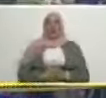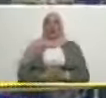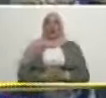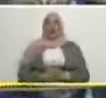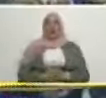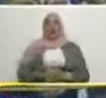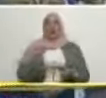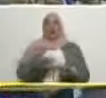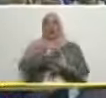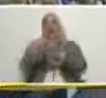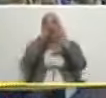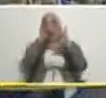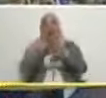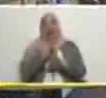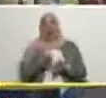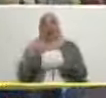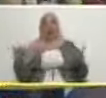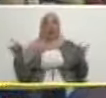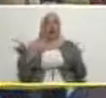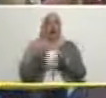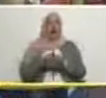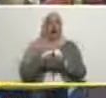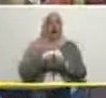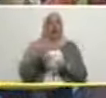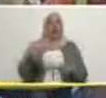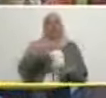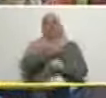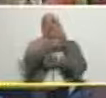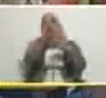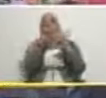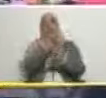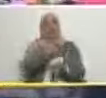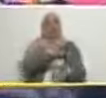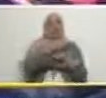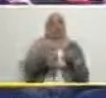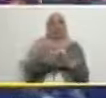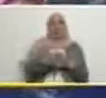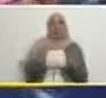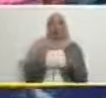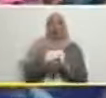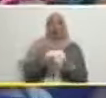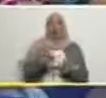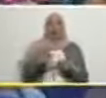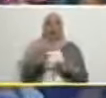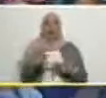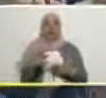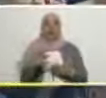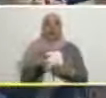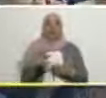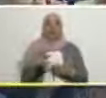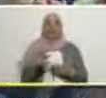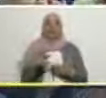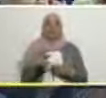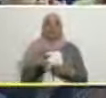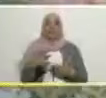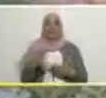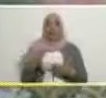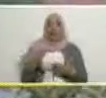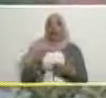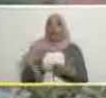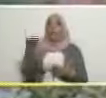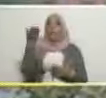Feliz, feliz, feliz como una lombriz, así debemos ser. Y ahora fíjense ustedes, muy